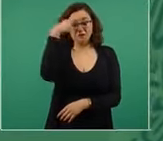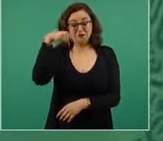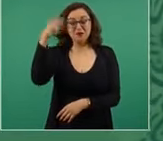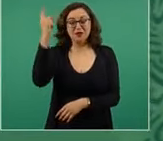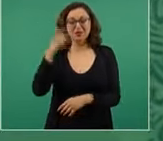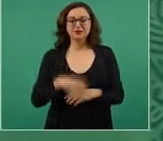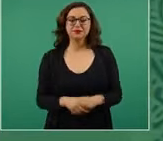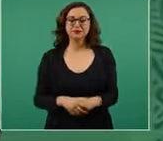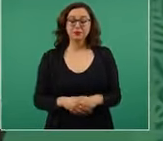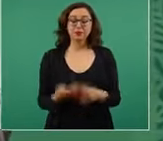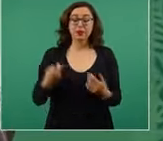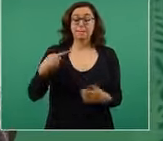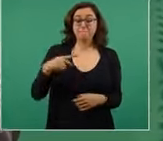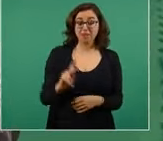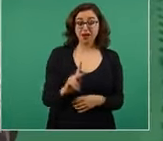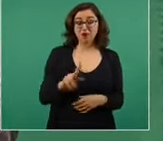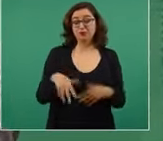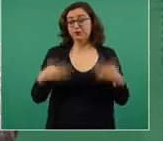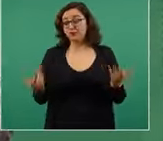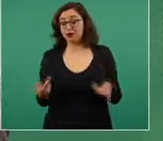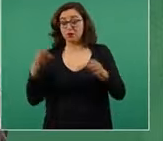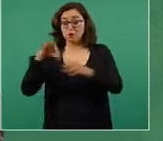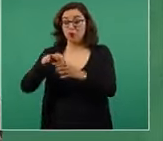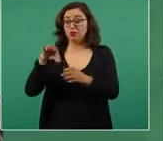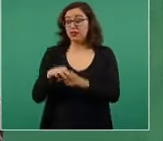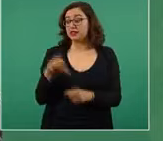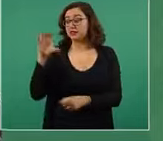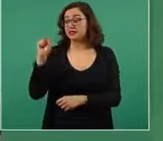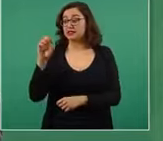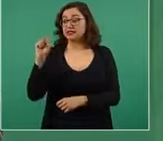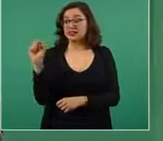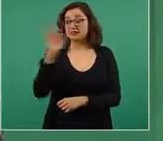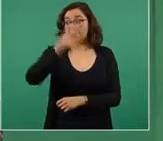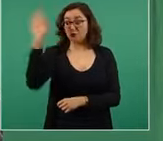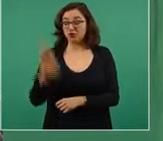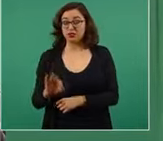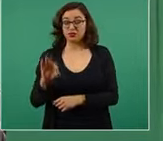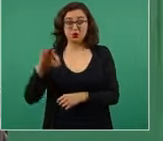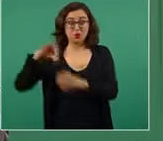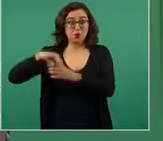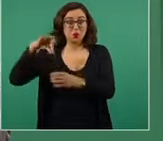vota más del 60%, ya ese 20